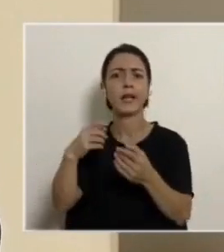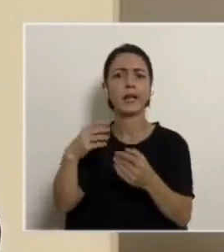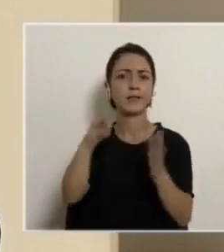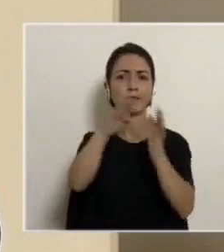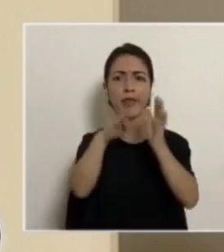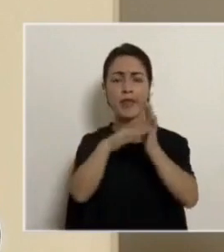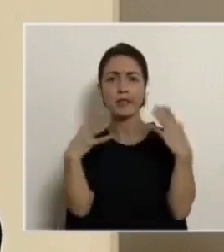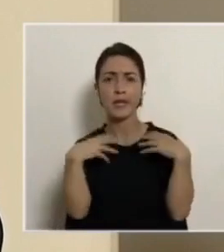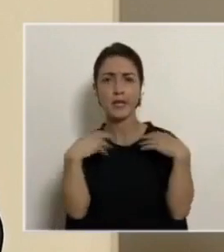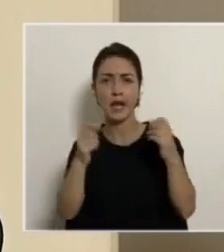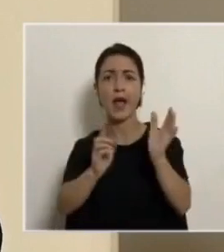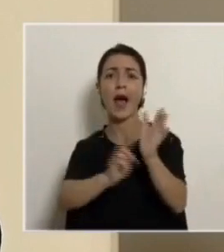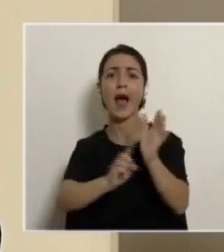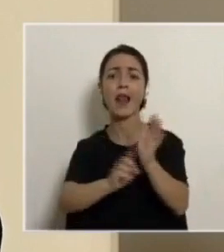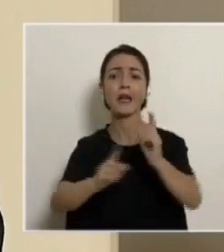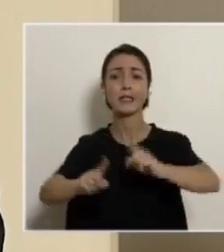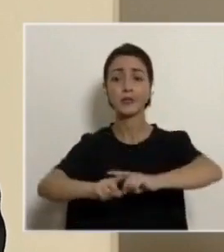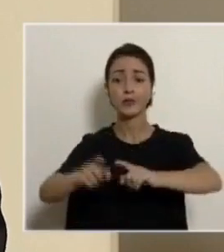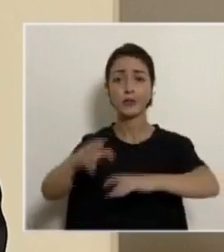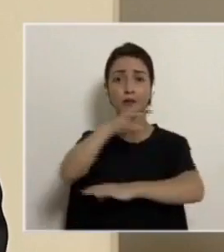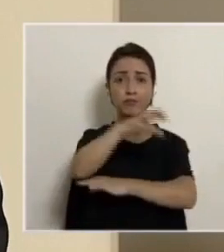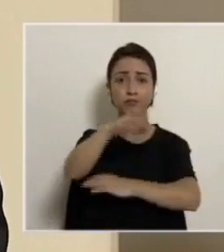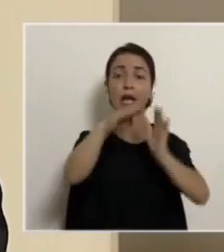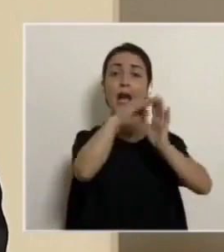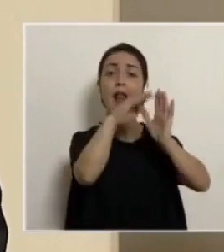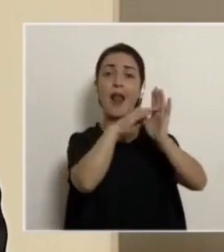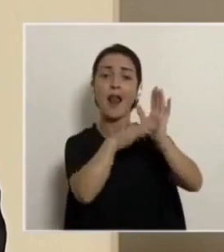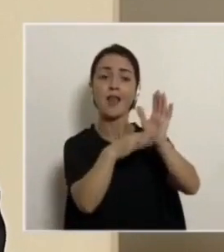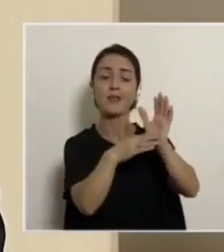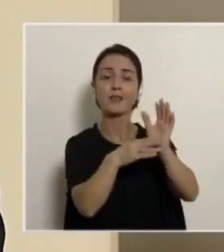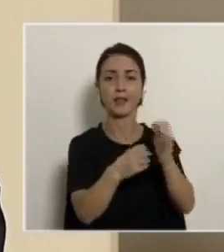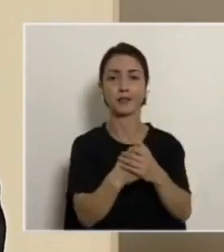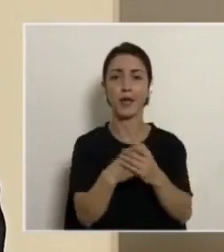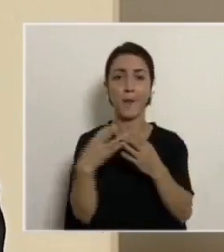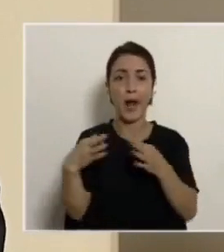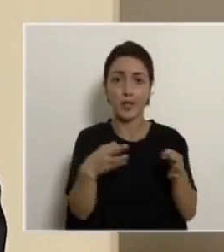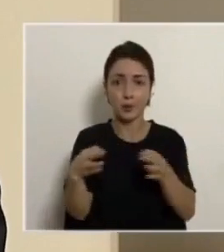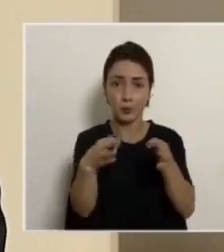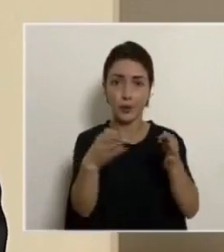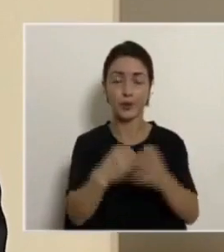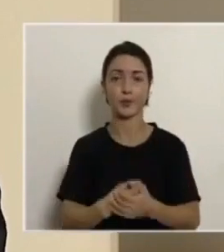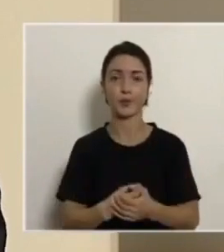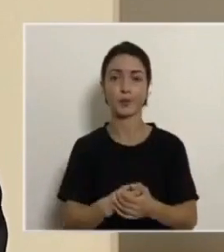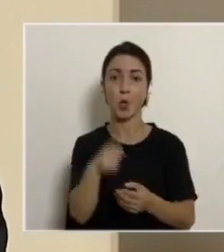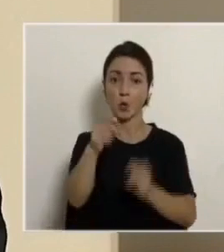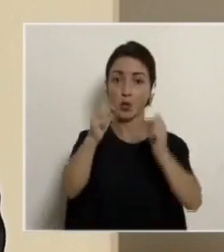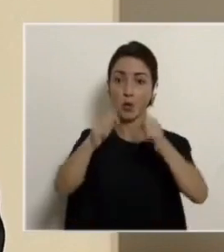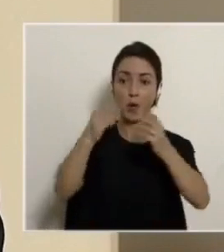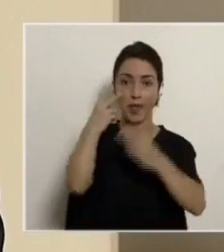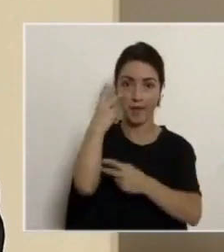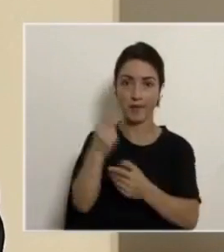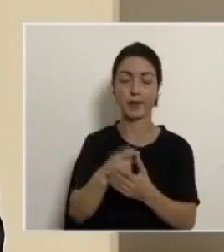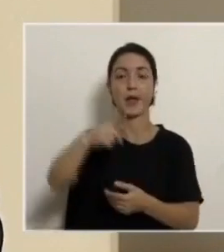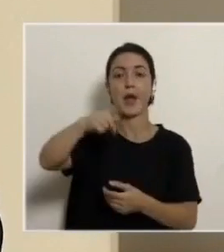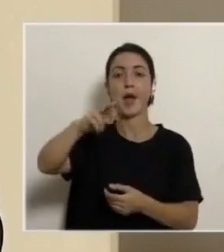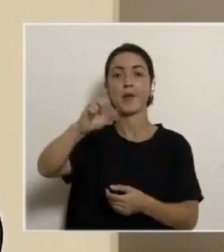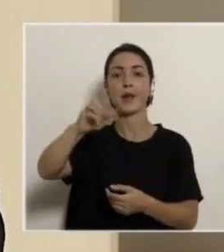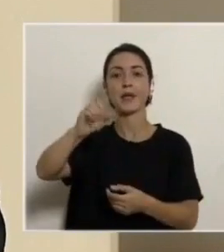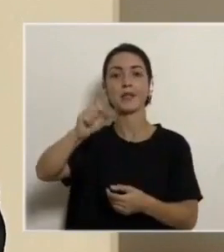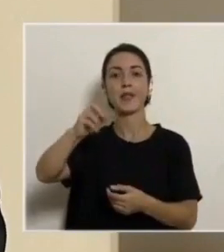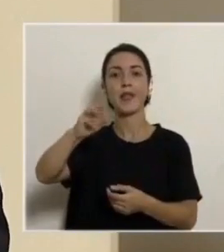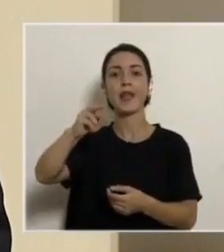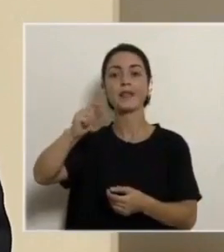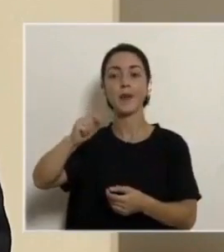las alertas en los distintos cantones, la lista de requisitos turísticos, el cual está a su disposición,